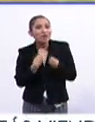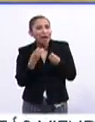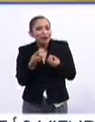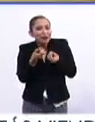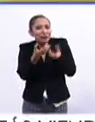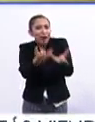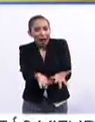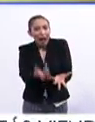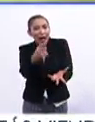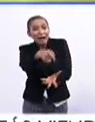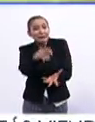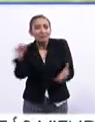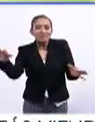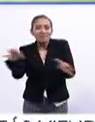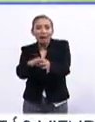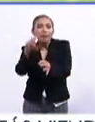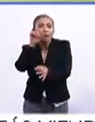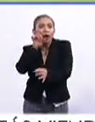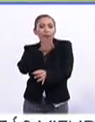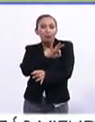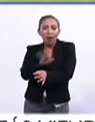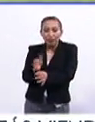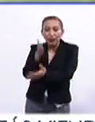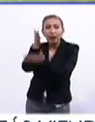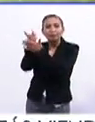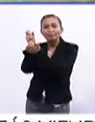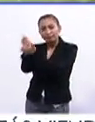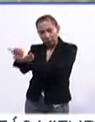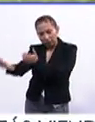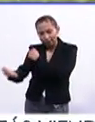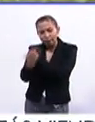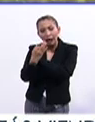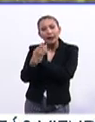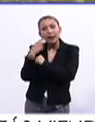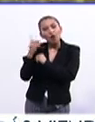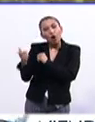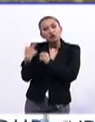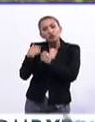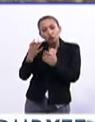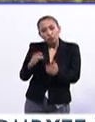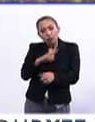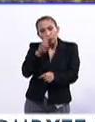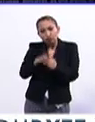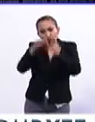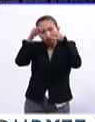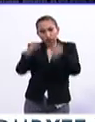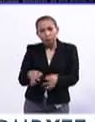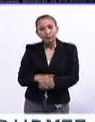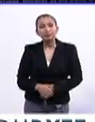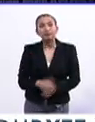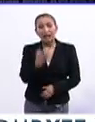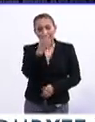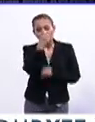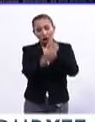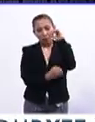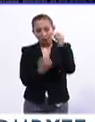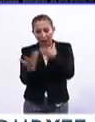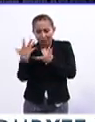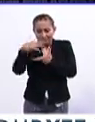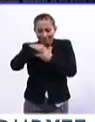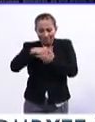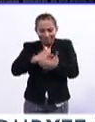referentes de las mujeres a las que se puede recurrir para empoderarse y encontrarse con su esencia genuina es una obra que te toca